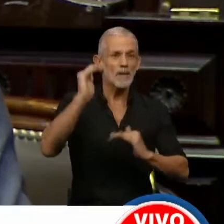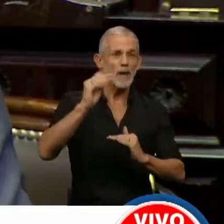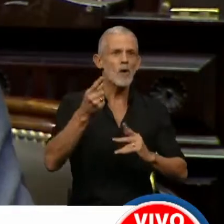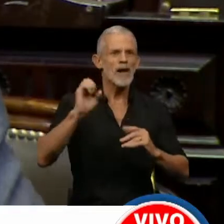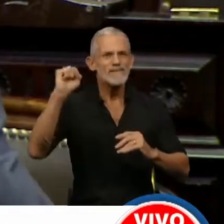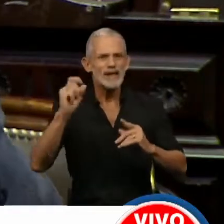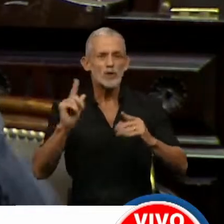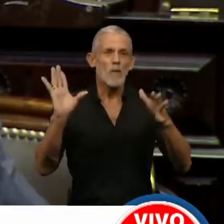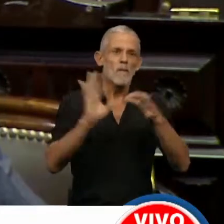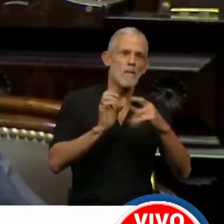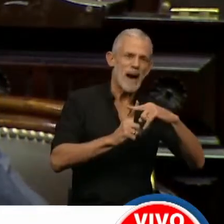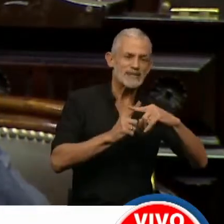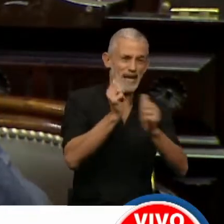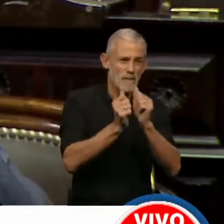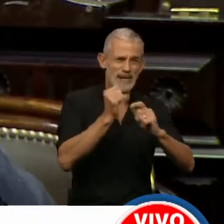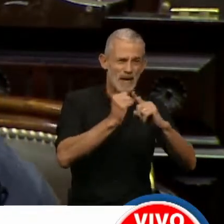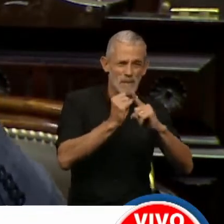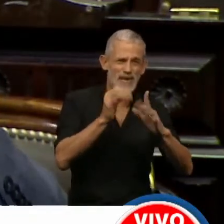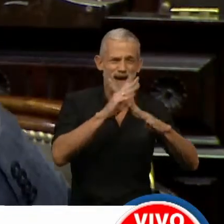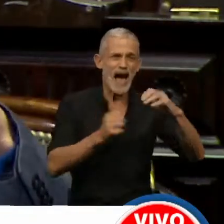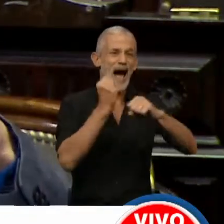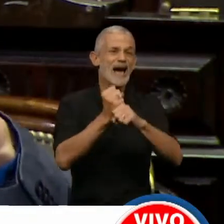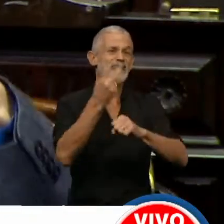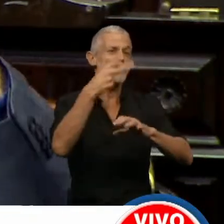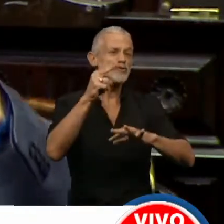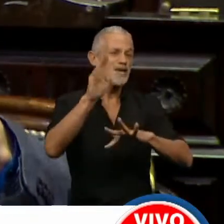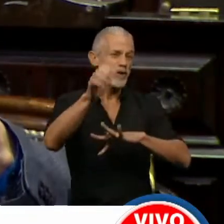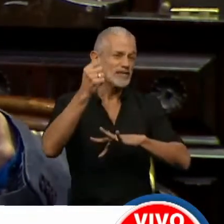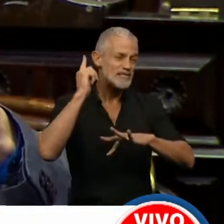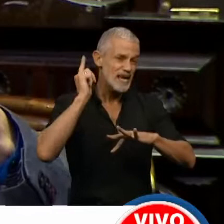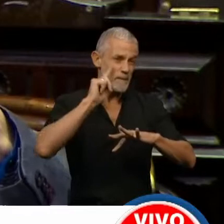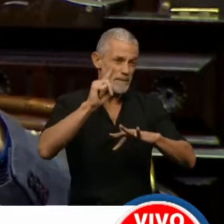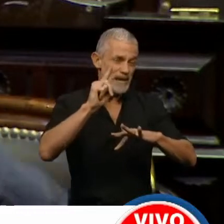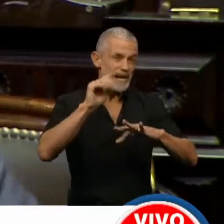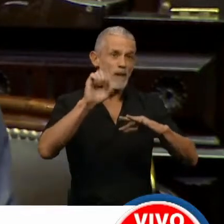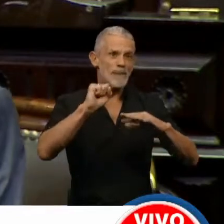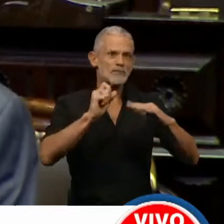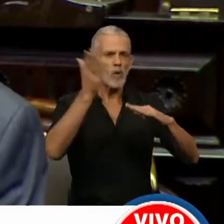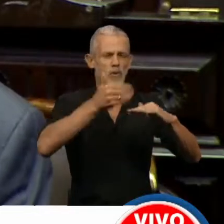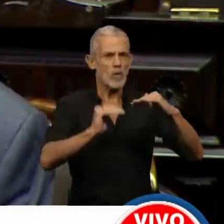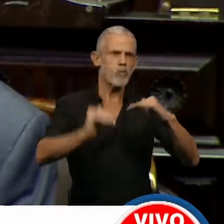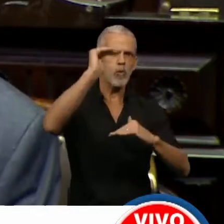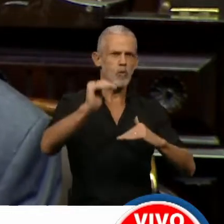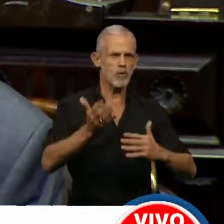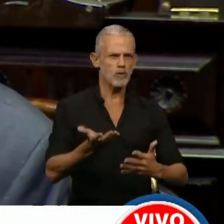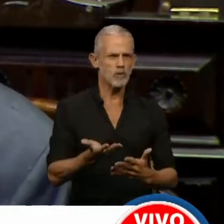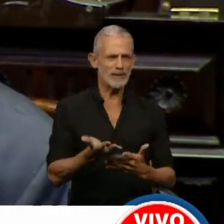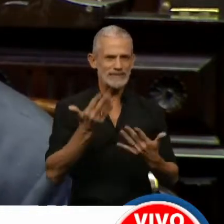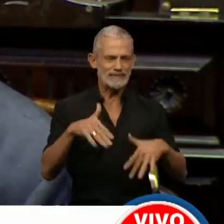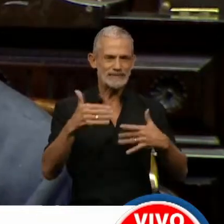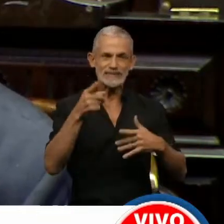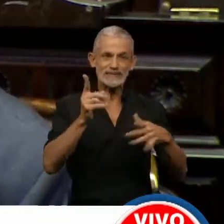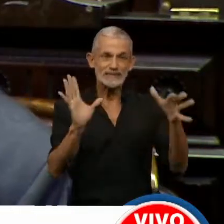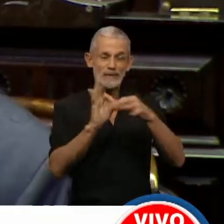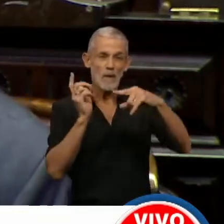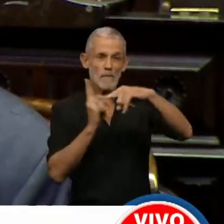inflación las pymes que ganen hasta 216 mil pesos ya van a pagar la máxima alícuota del impuesto. Esto